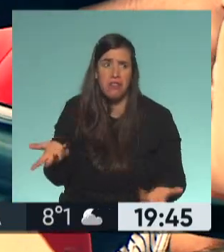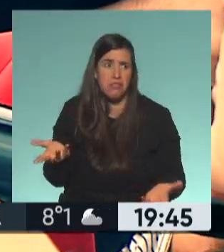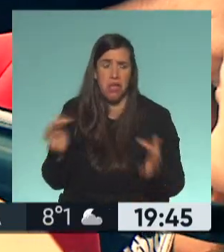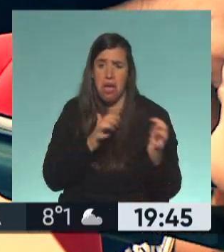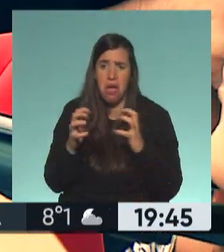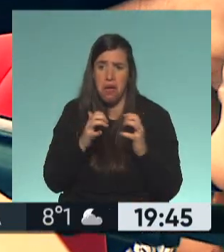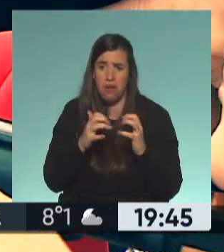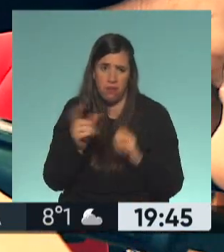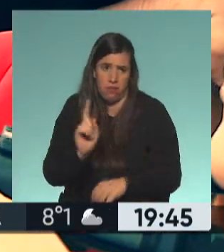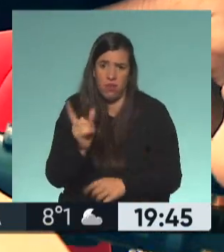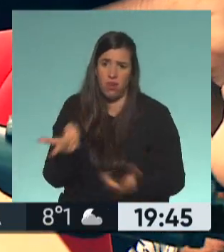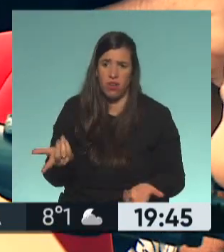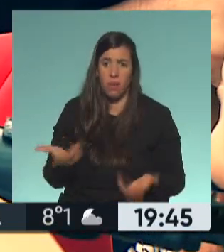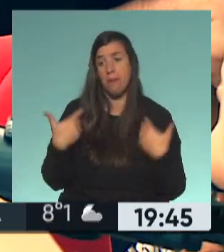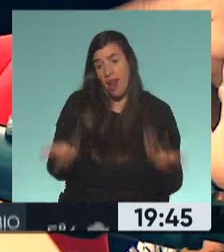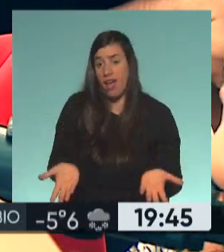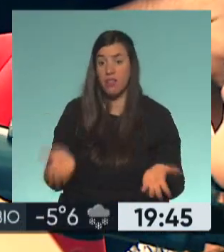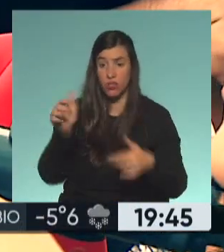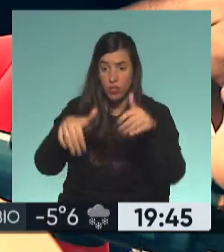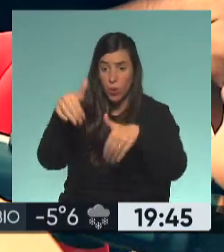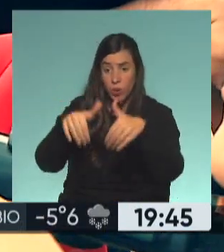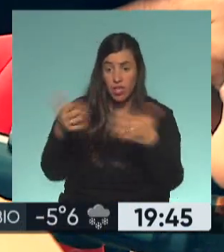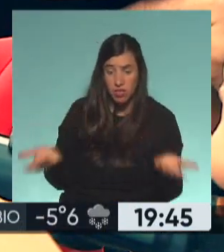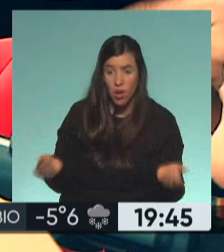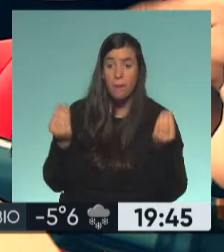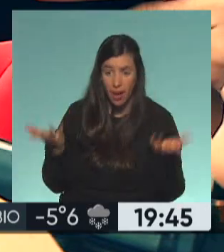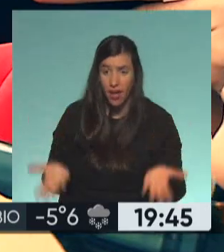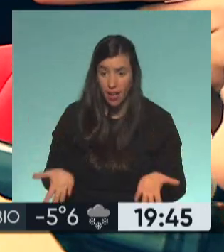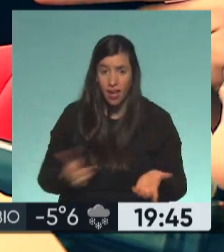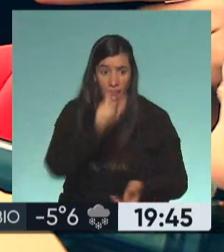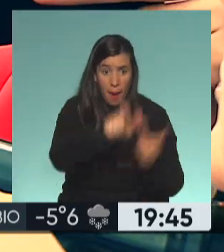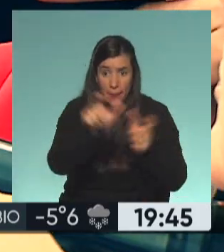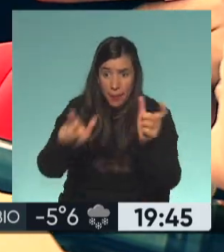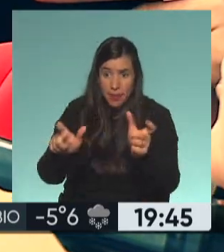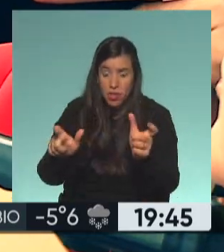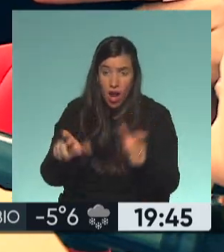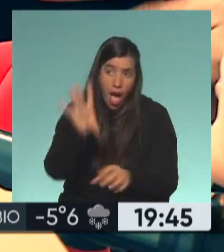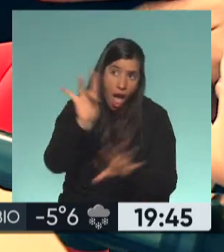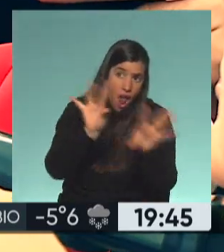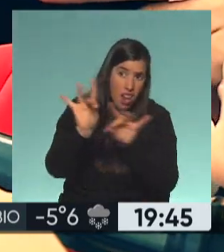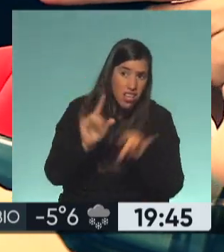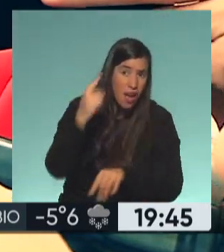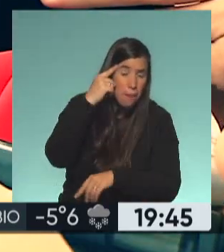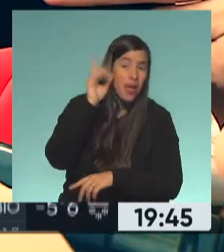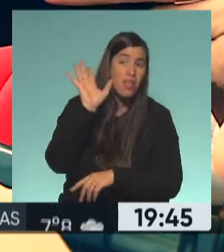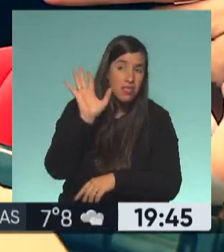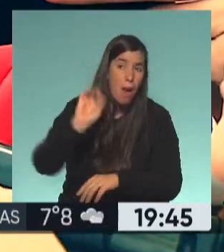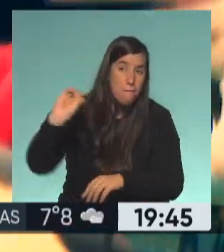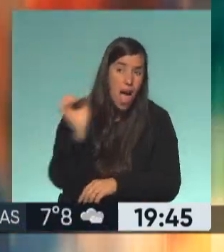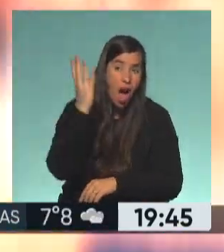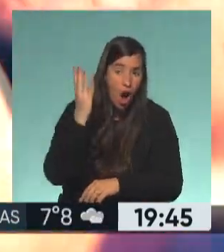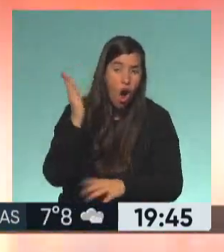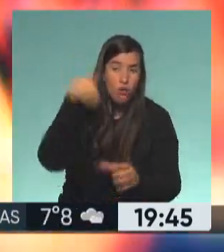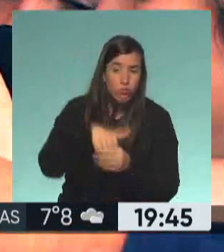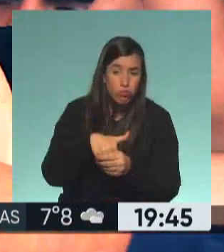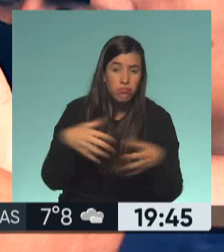Para eso tenemos PASO, para que la ciudadanía elija quién cree que es el mejor candidato de Juntos por el Cambio para